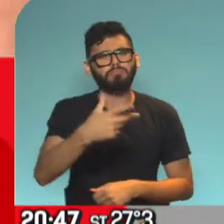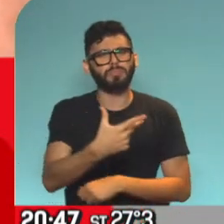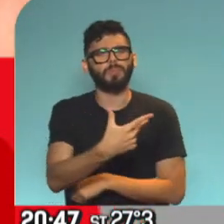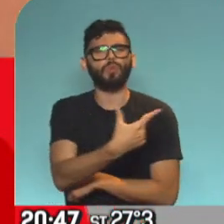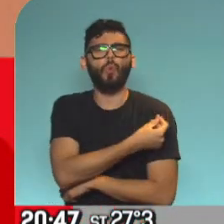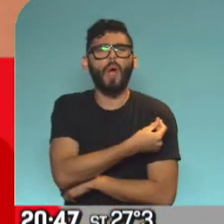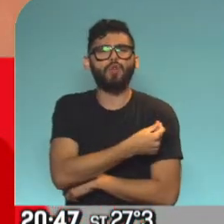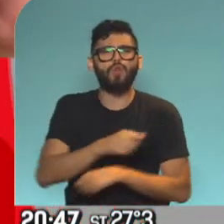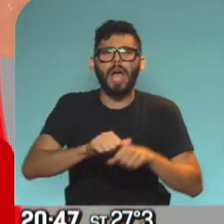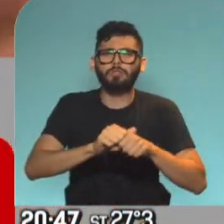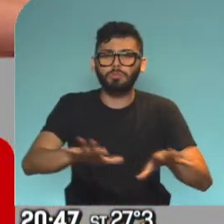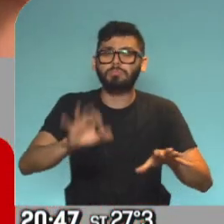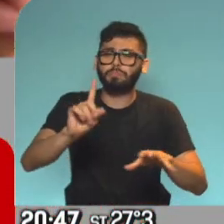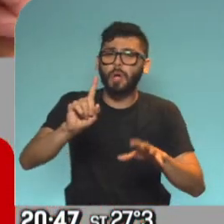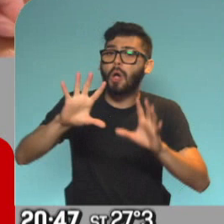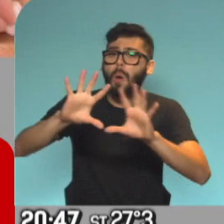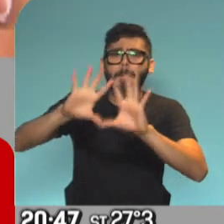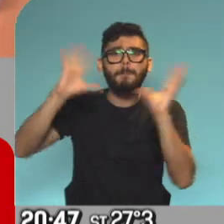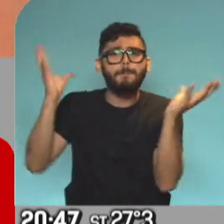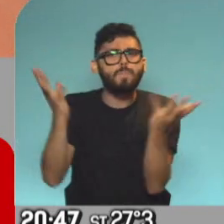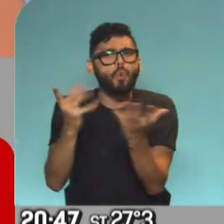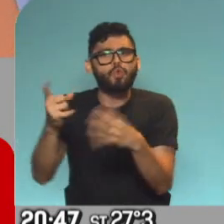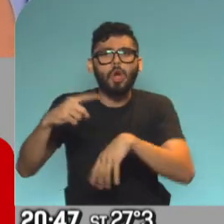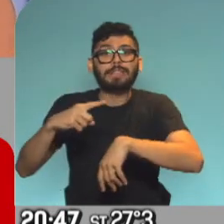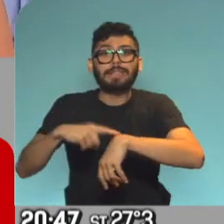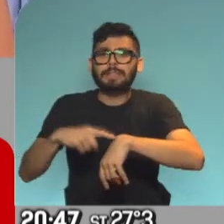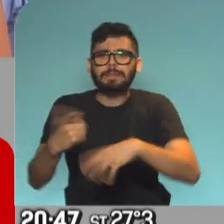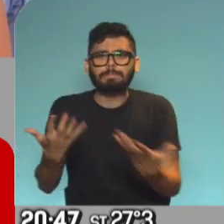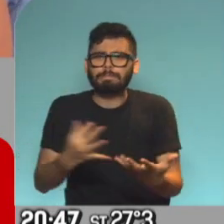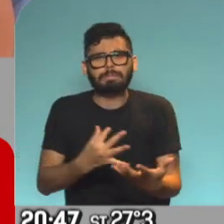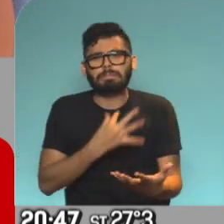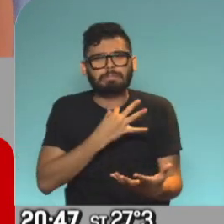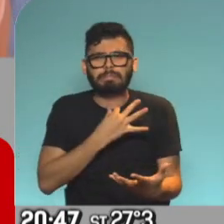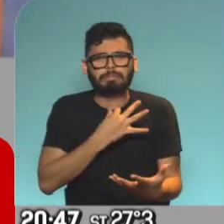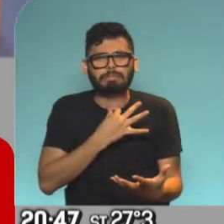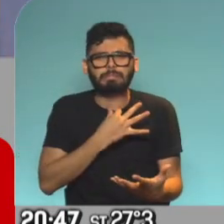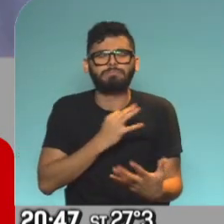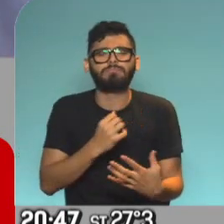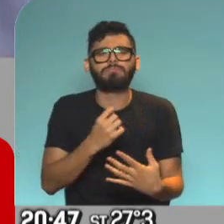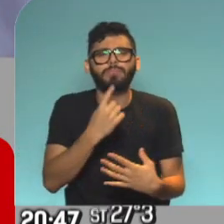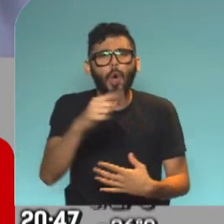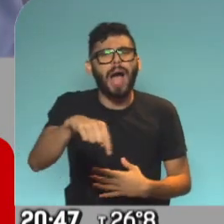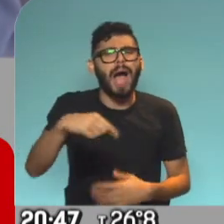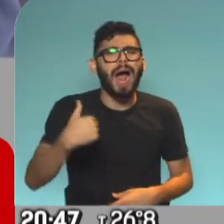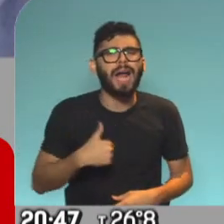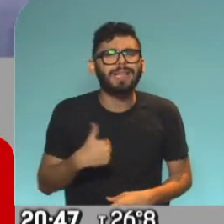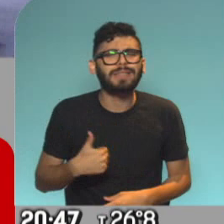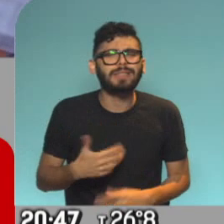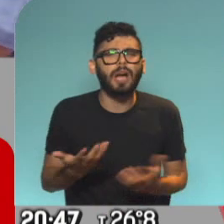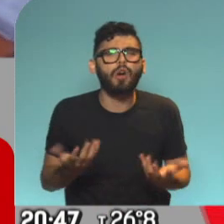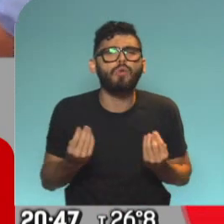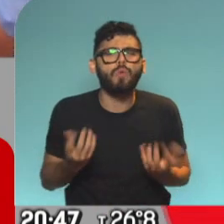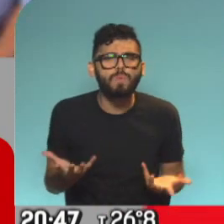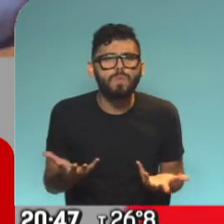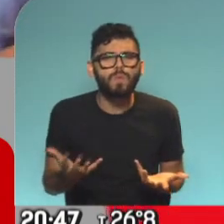el mundo no está cumpliendo con los tiempos que se tenía programado, establecido. ¿Cómo va a ser aquí en la República Argentina?